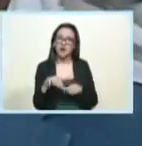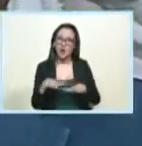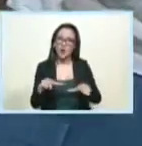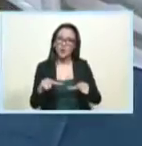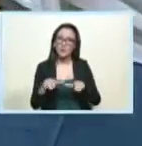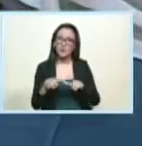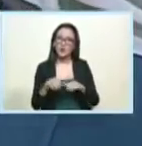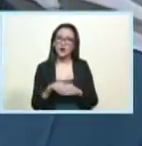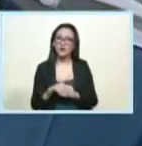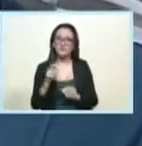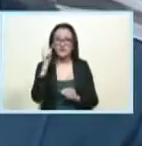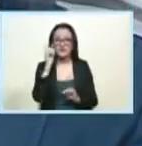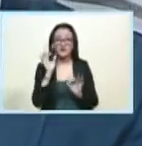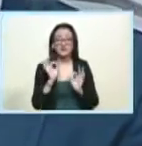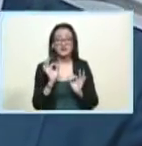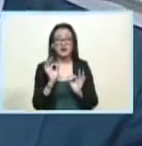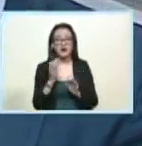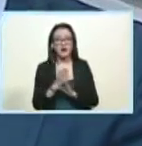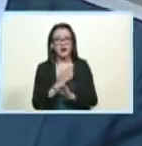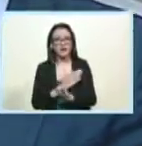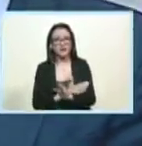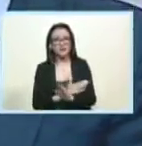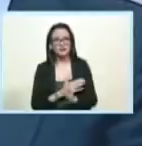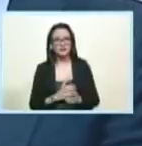convocar en fecha consensuada